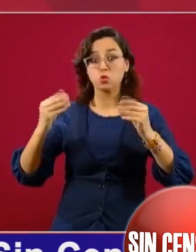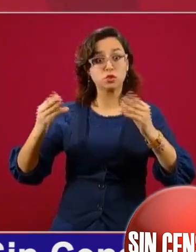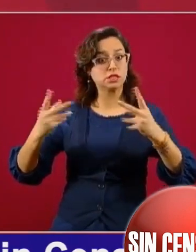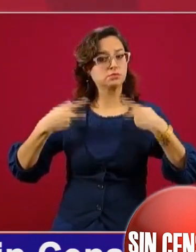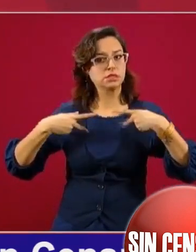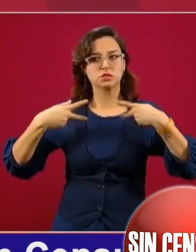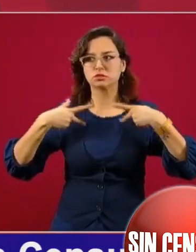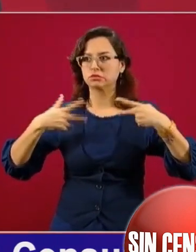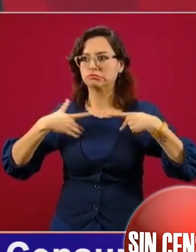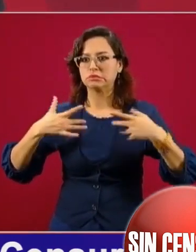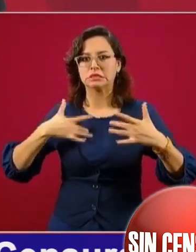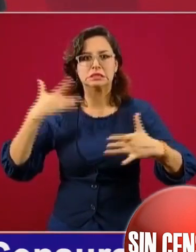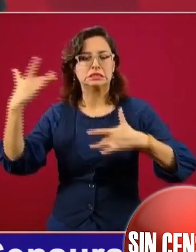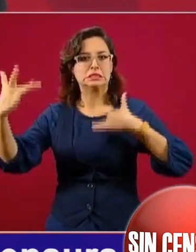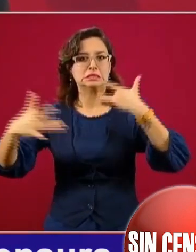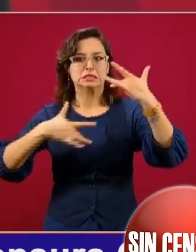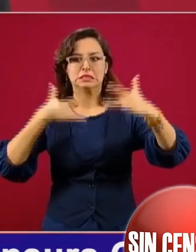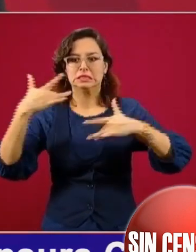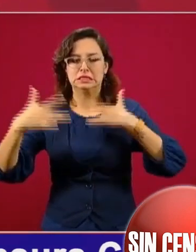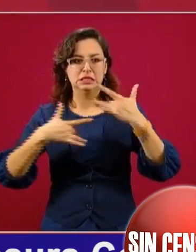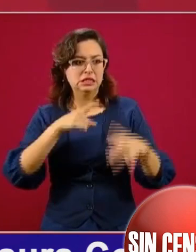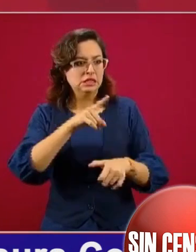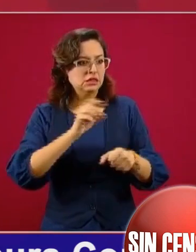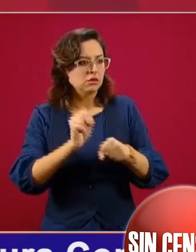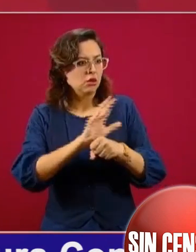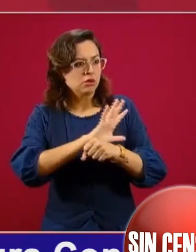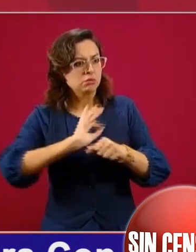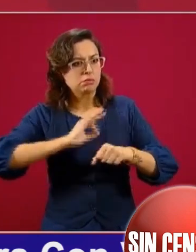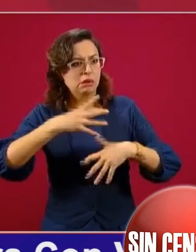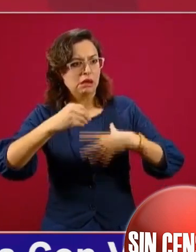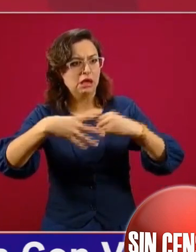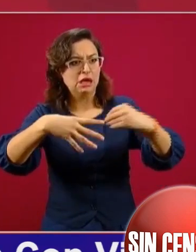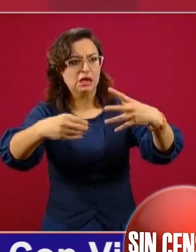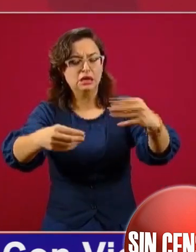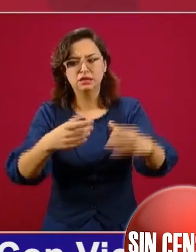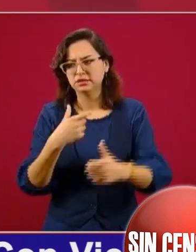que produce la pandemia.